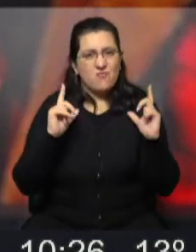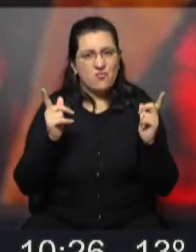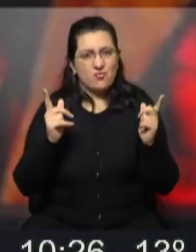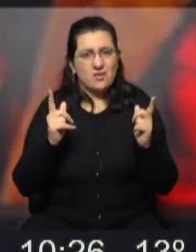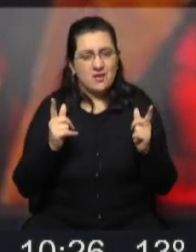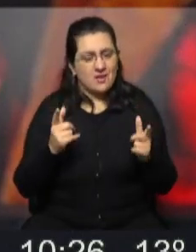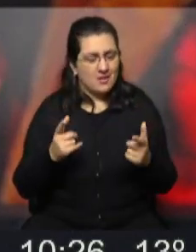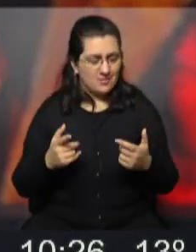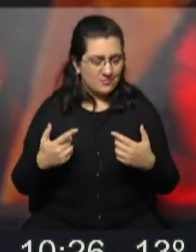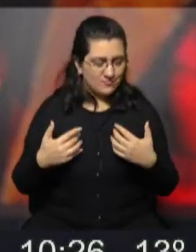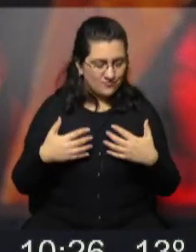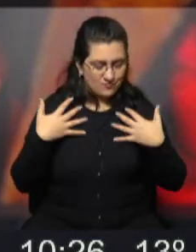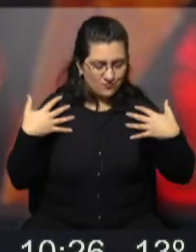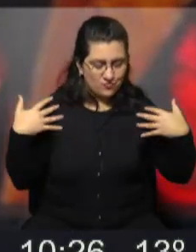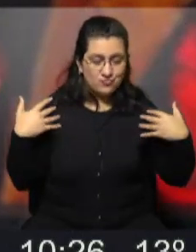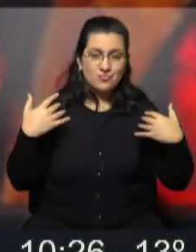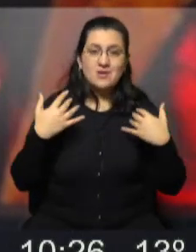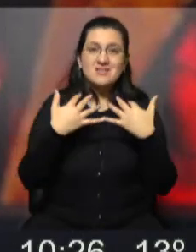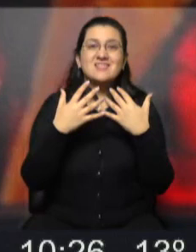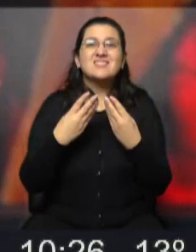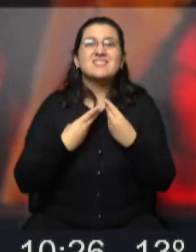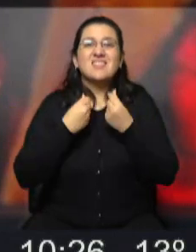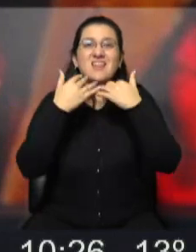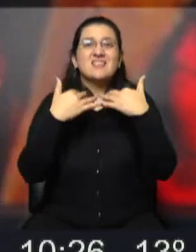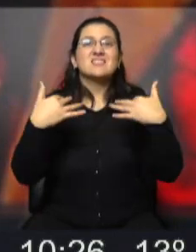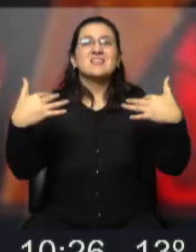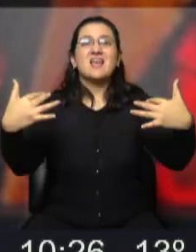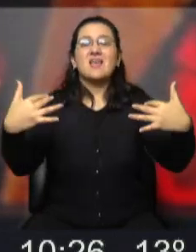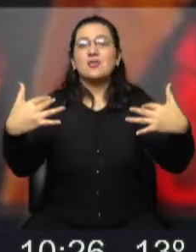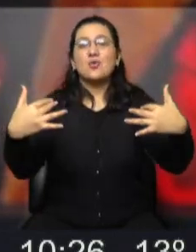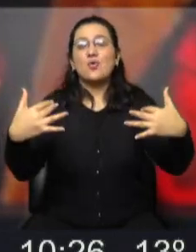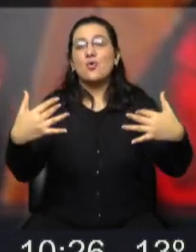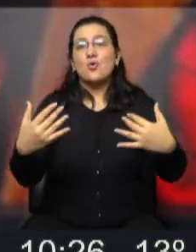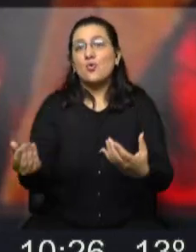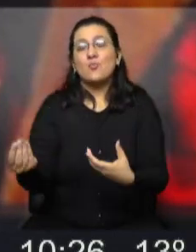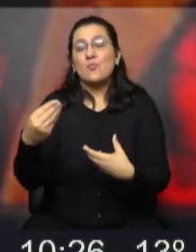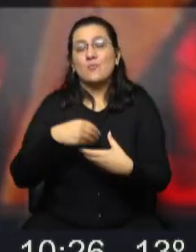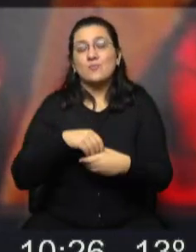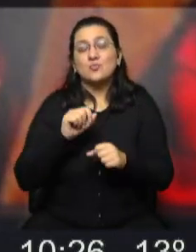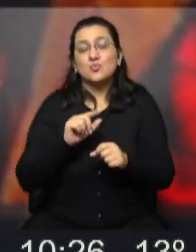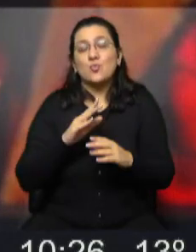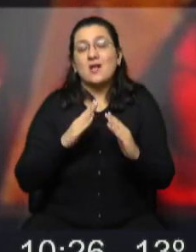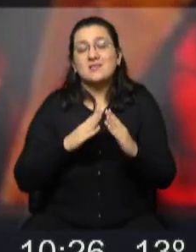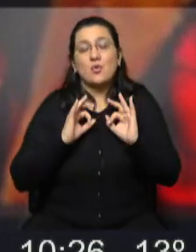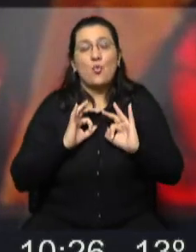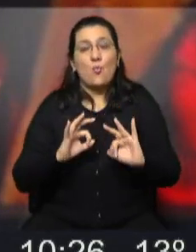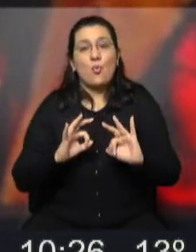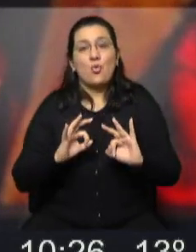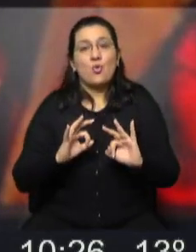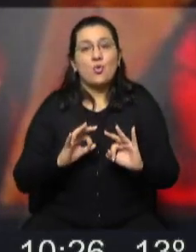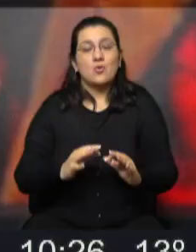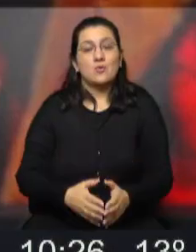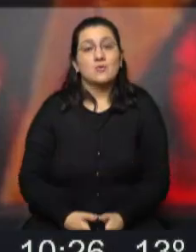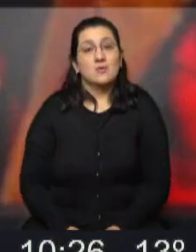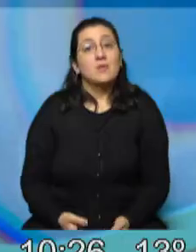y empezás y el escenario es tu casa, pero para sentir que es tu casa, y sí, tiene que doler mucho el